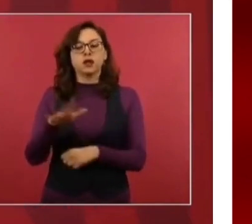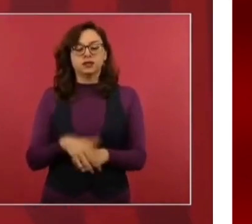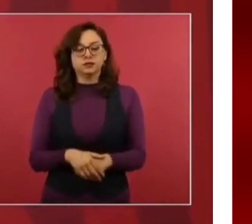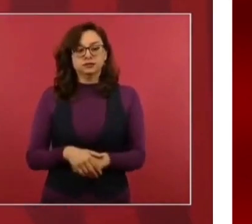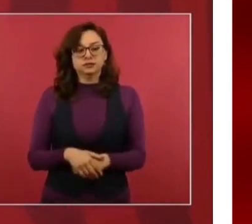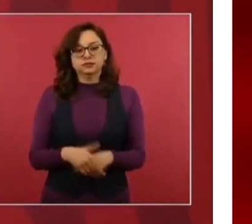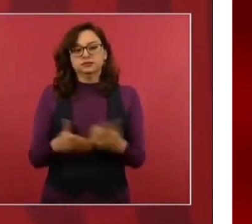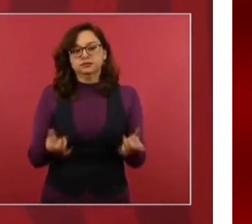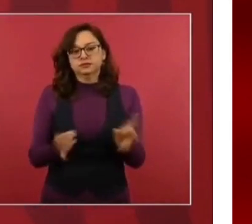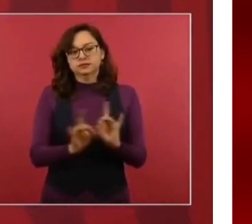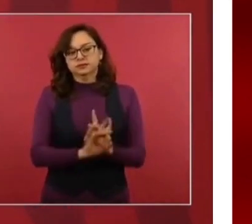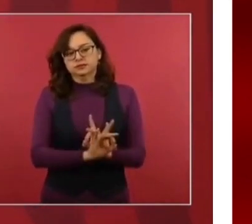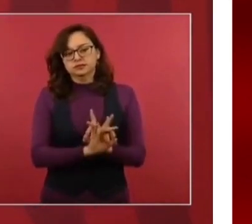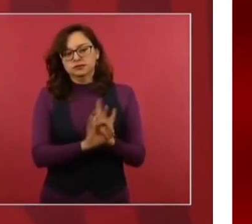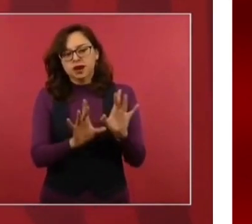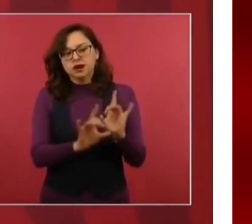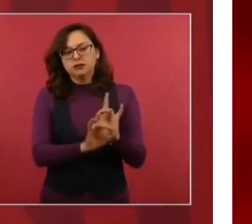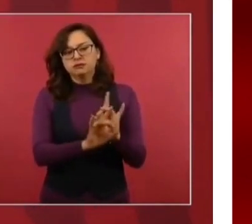bien